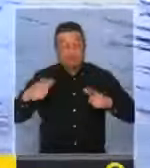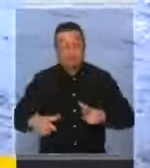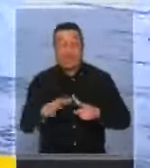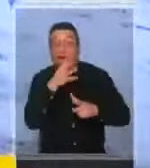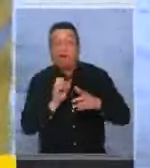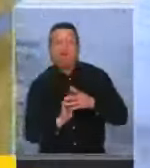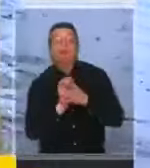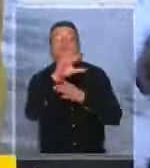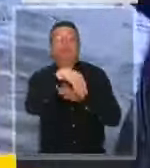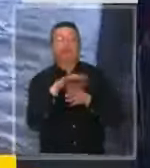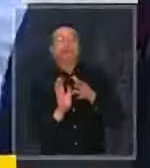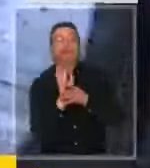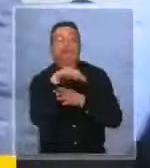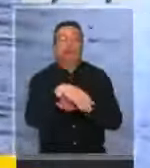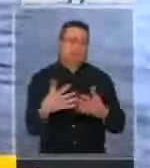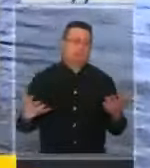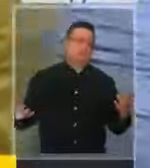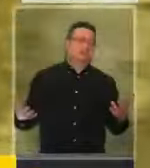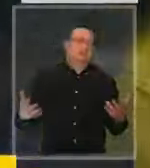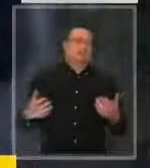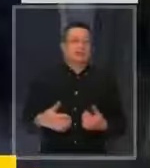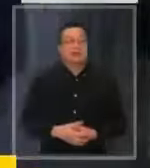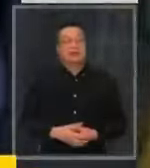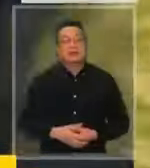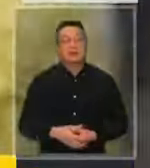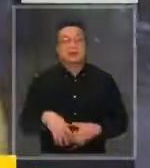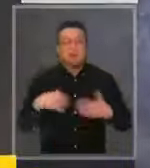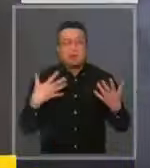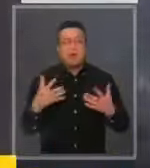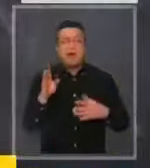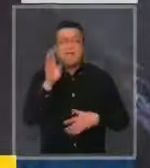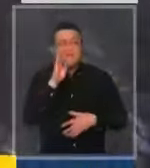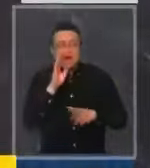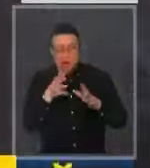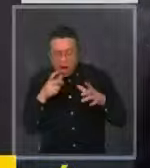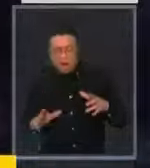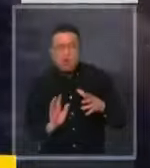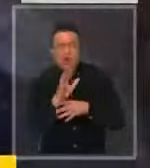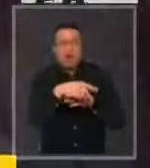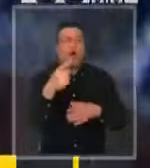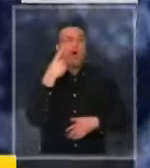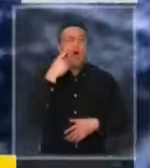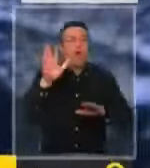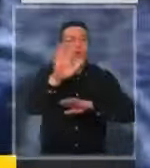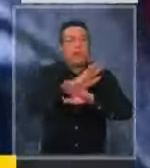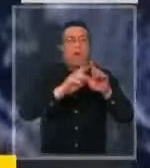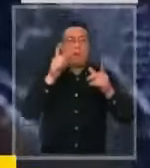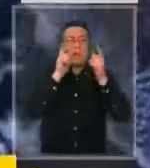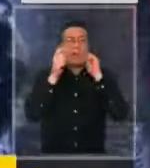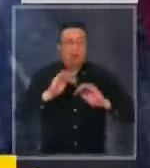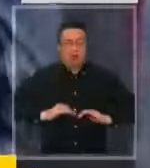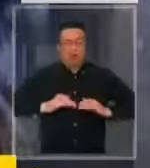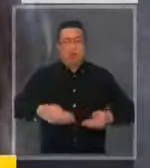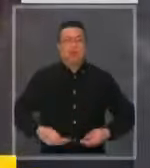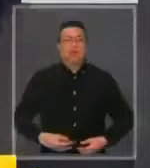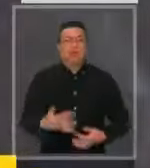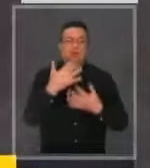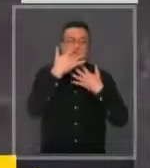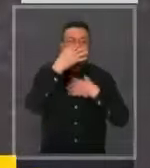ver. A ver. Oye, pero si es agua servida, además, ojo, el riesgo para ella, que está embarazada.